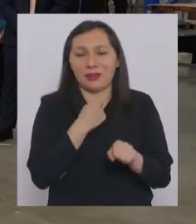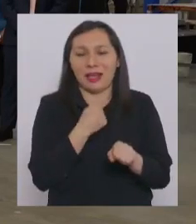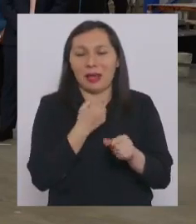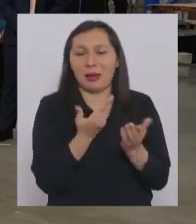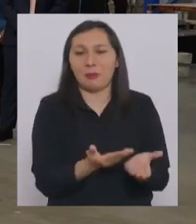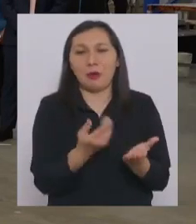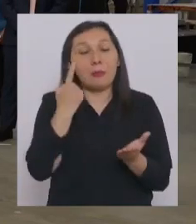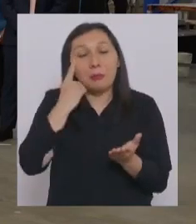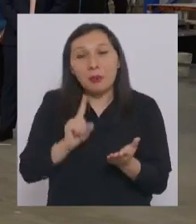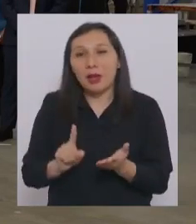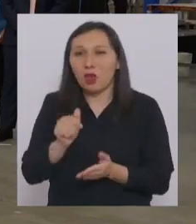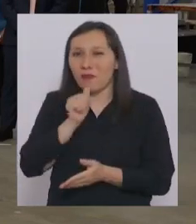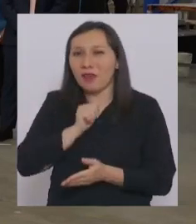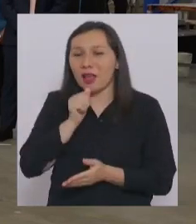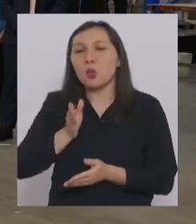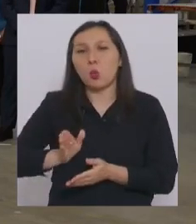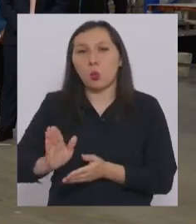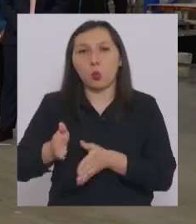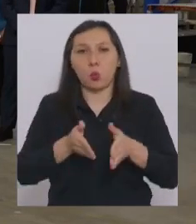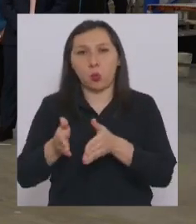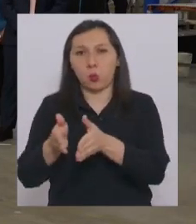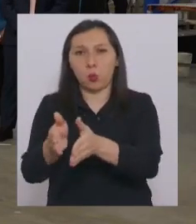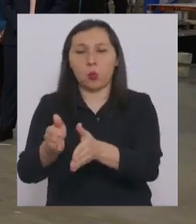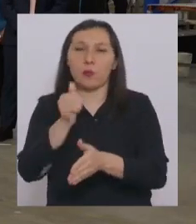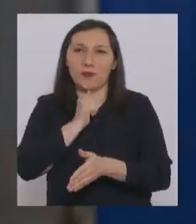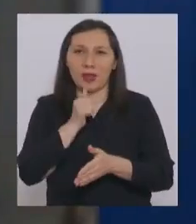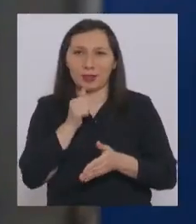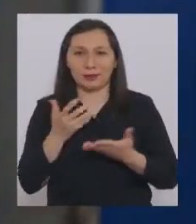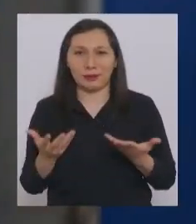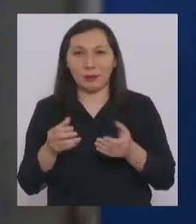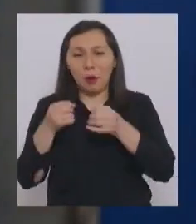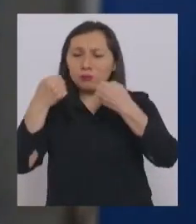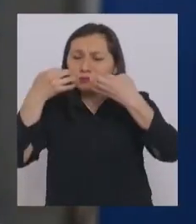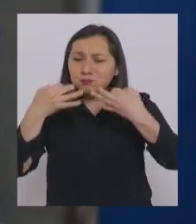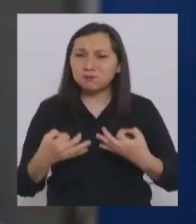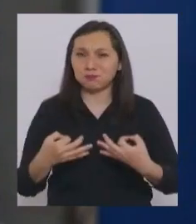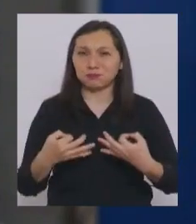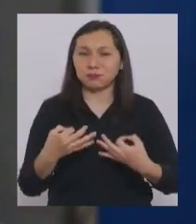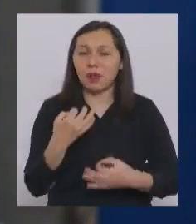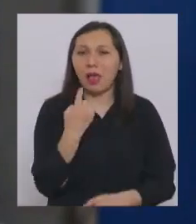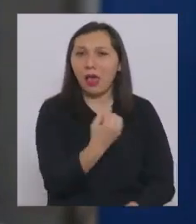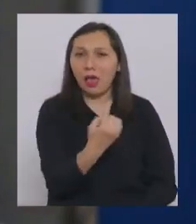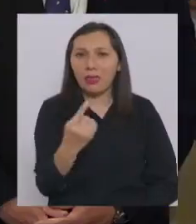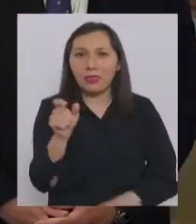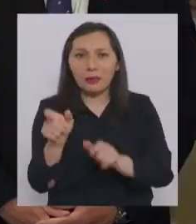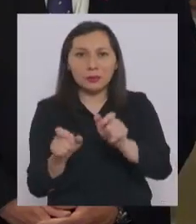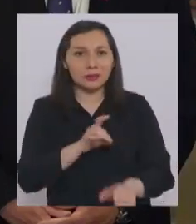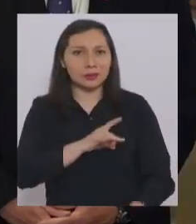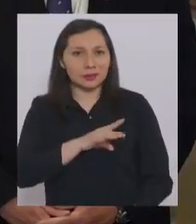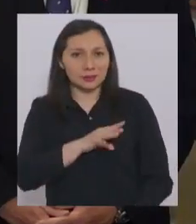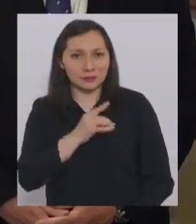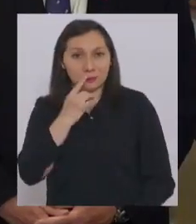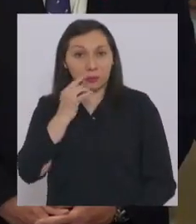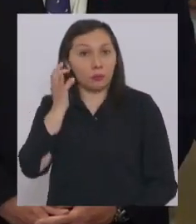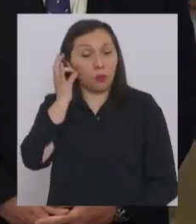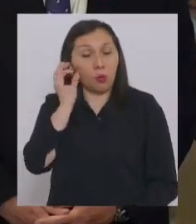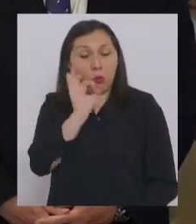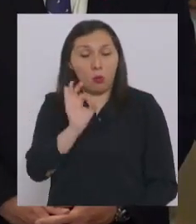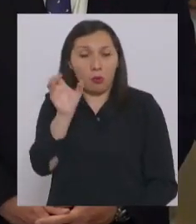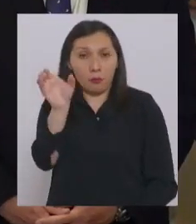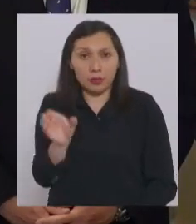embargo, aún nos queda mucho camino por recorrer para poder asegurarle a cada chilena, chileno o